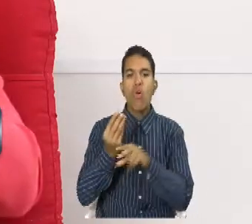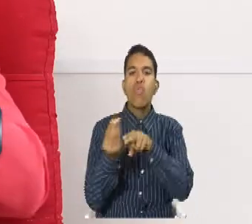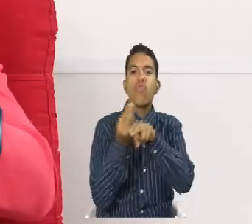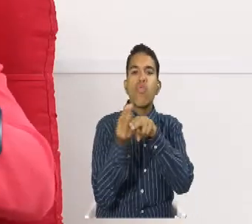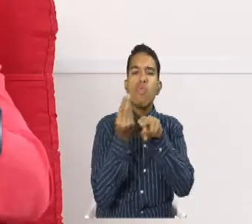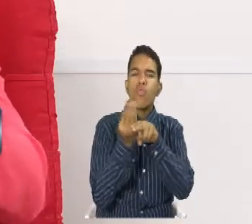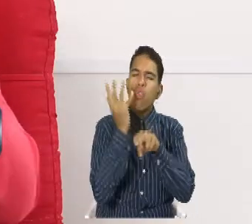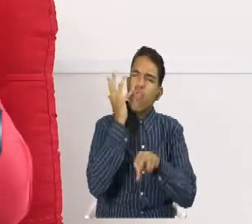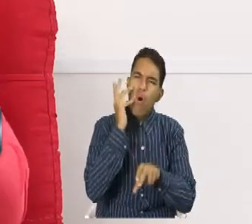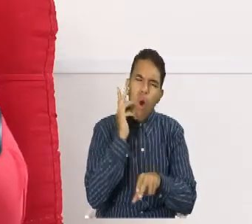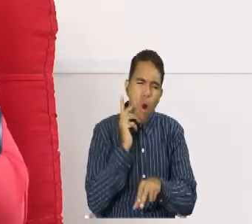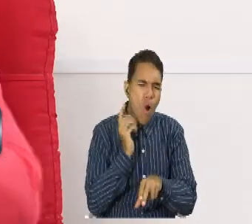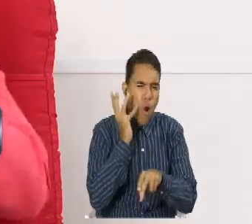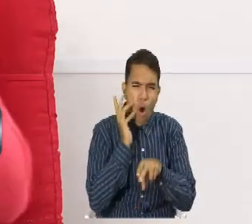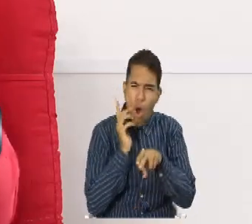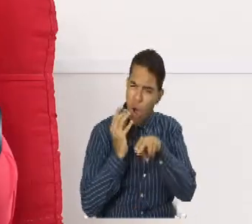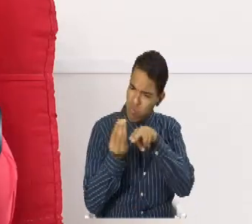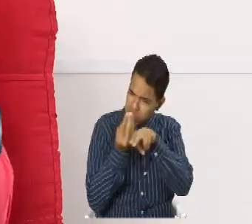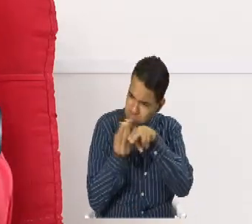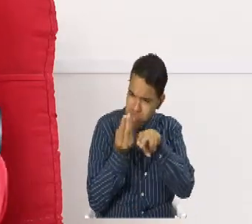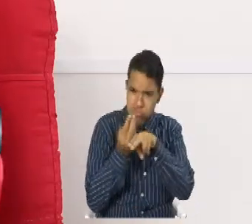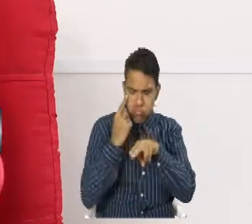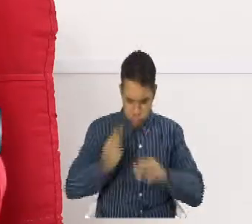haciendo el moldeo. Esto es un corsé, pero